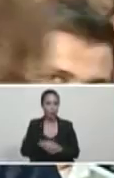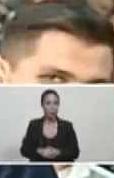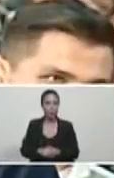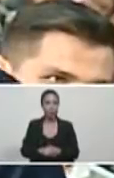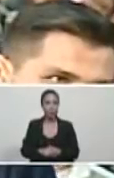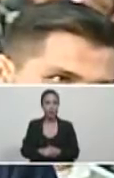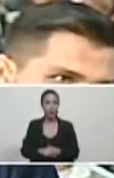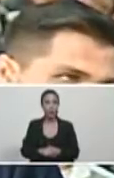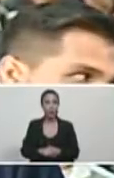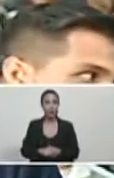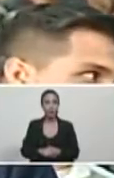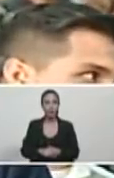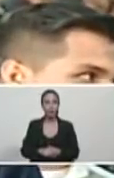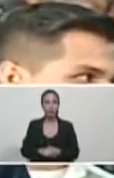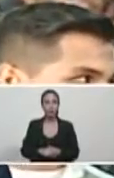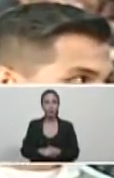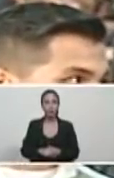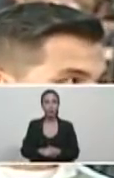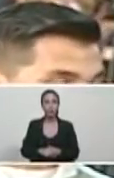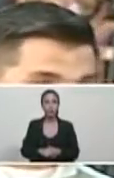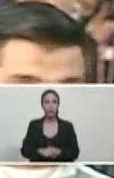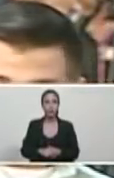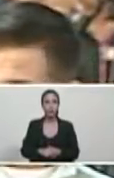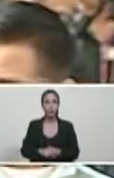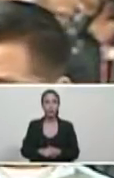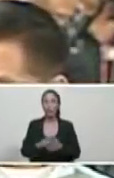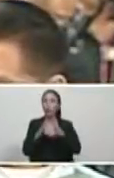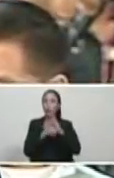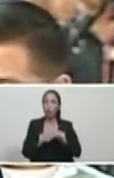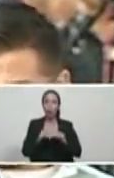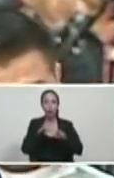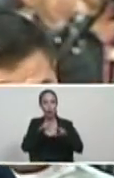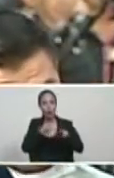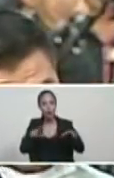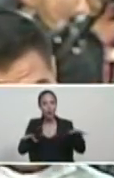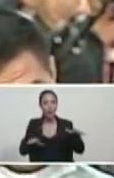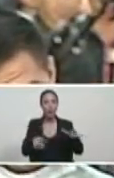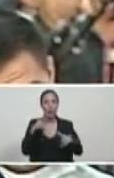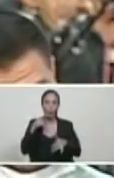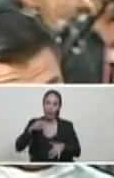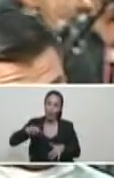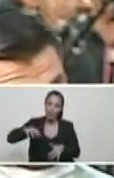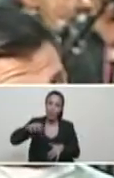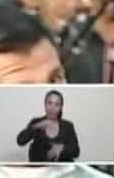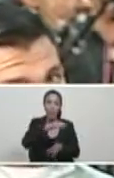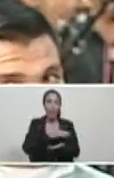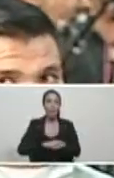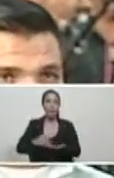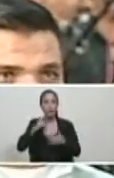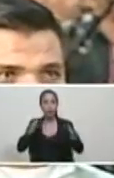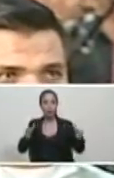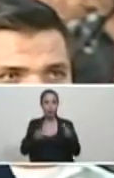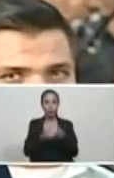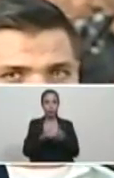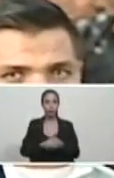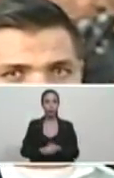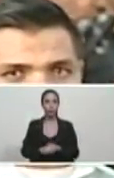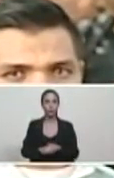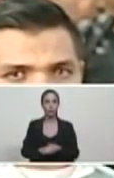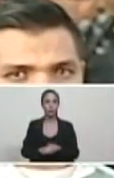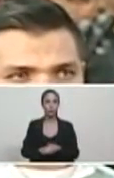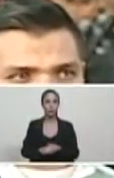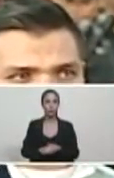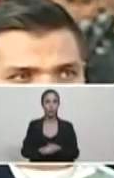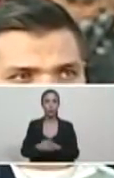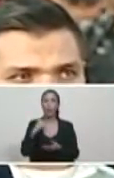Jacob Grey, jefe de la muchachada nacional, mi tutor. Todos estamos conformando la paz, presidente, y yo cuento